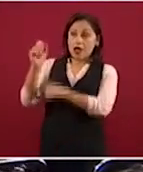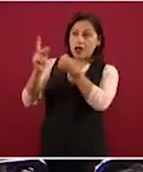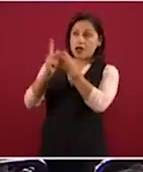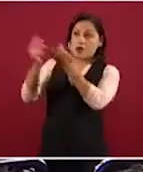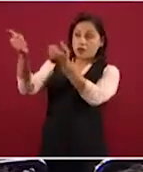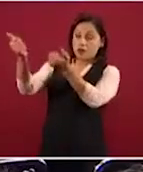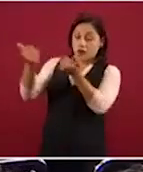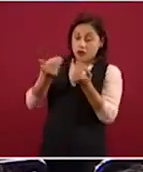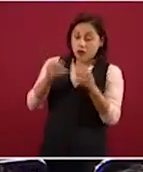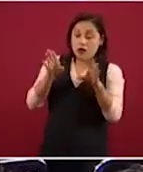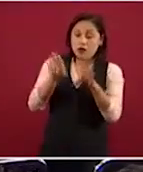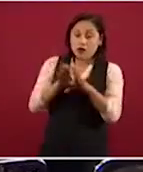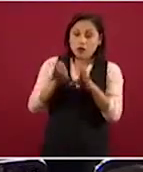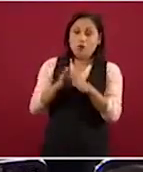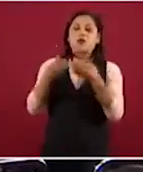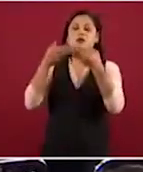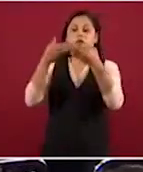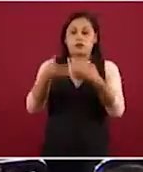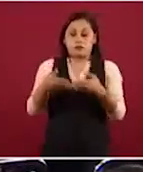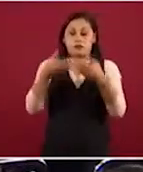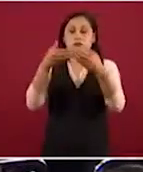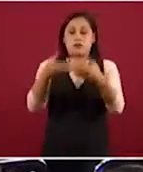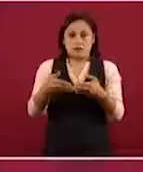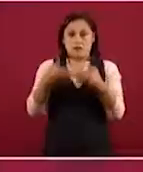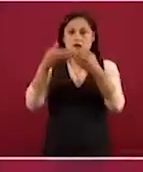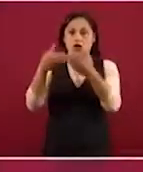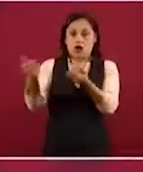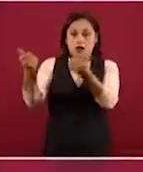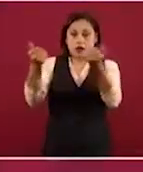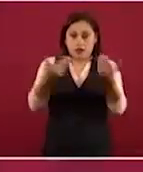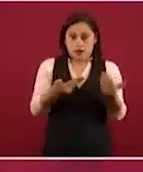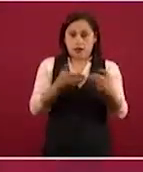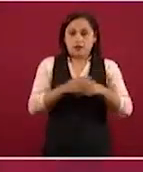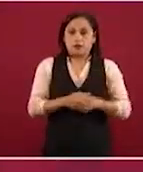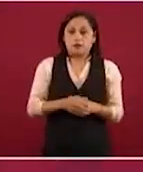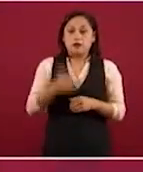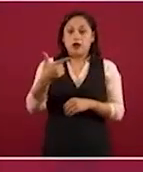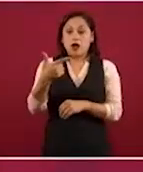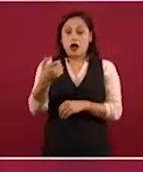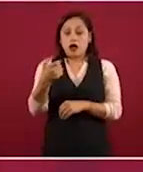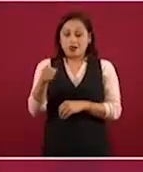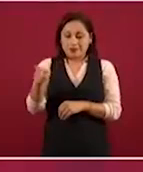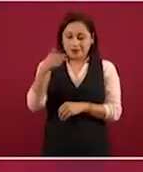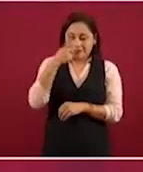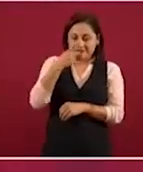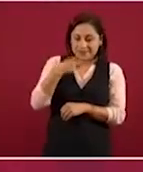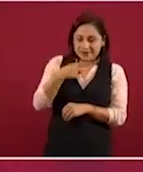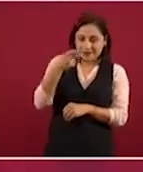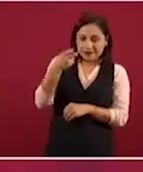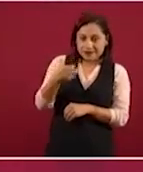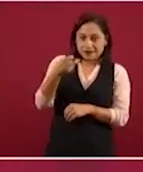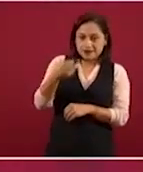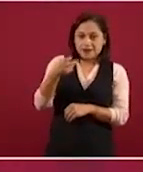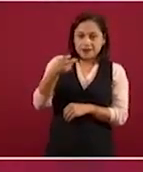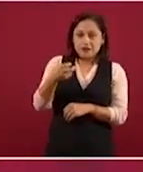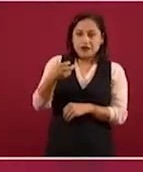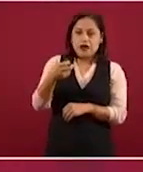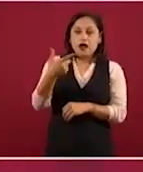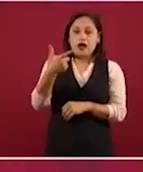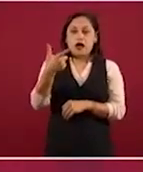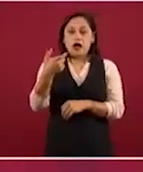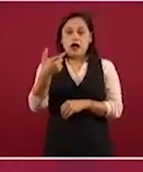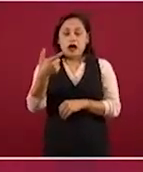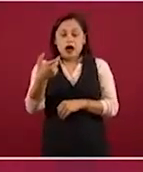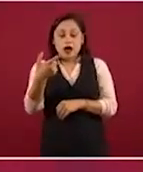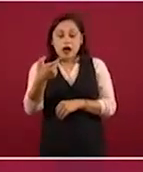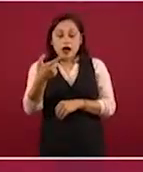vía marítima, es lo que tenemos registrado. Y esas armas a las que usted se refiera son todas las armas que hemos asegurado, y